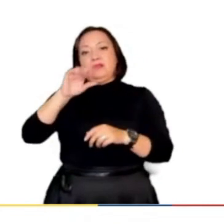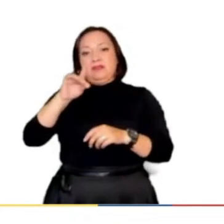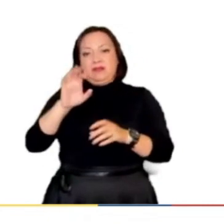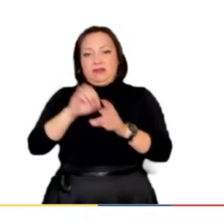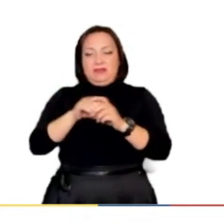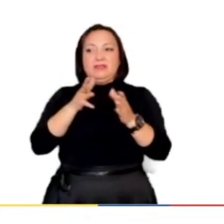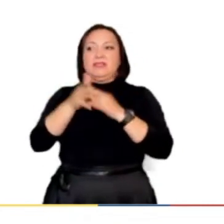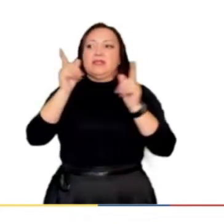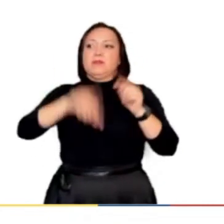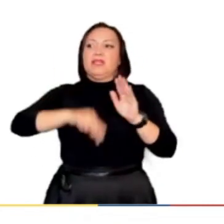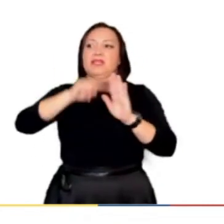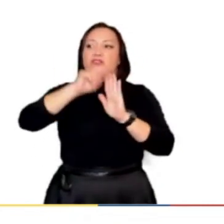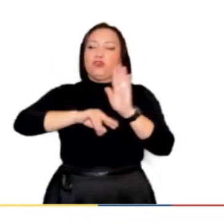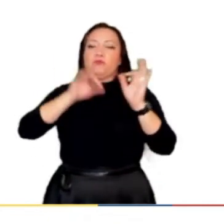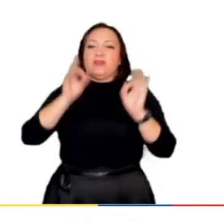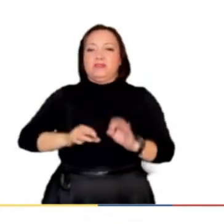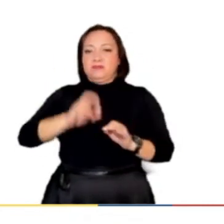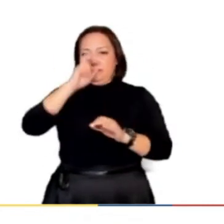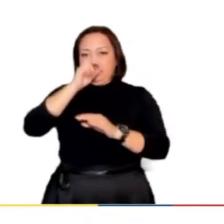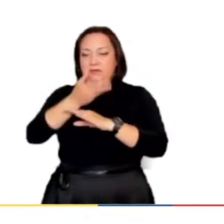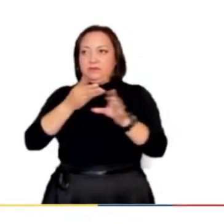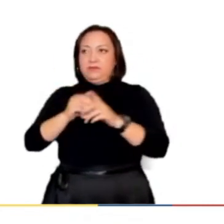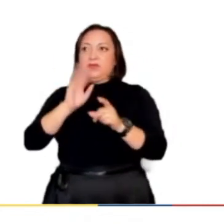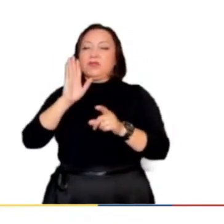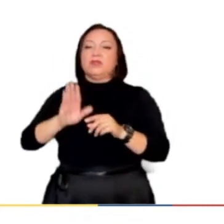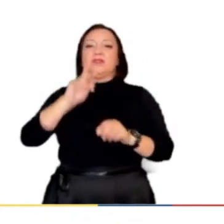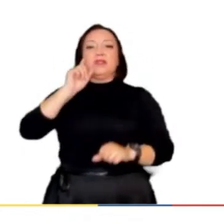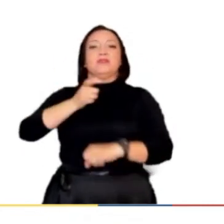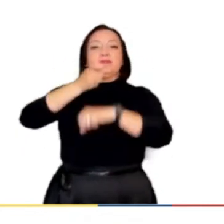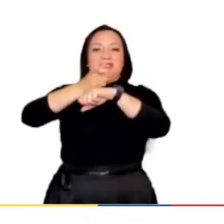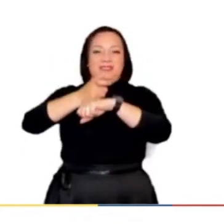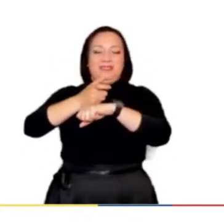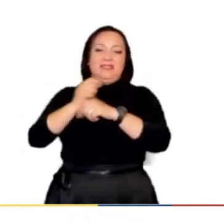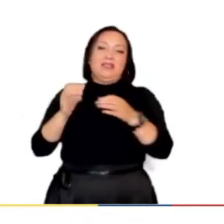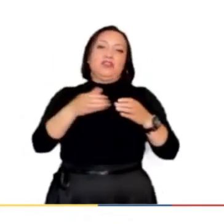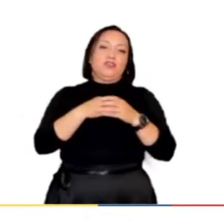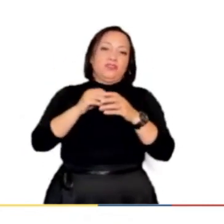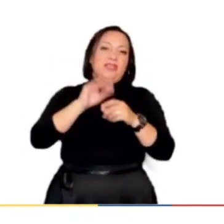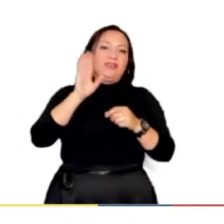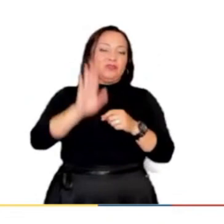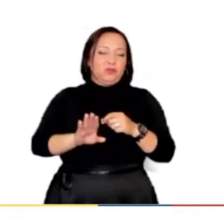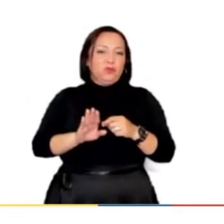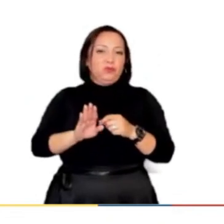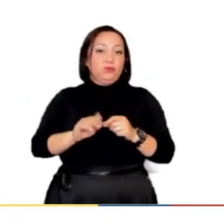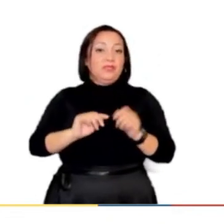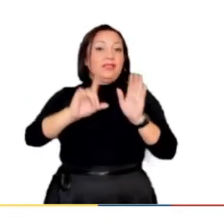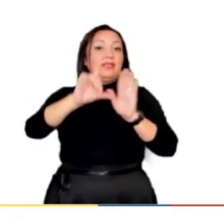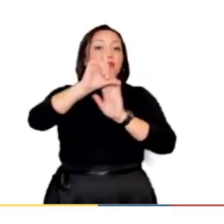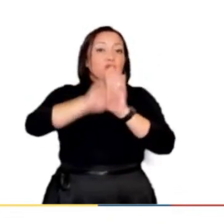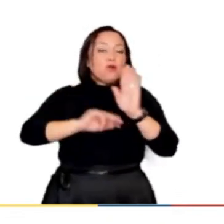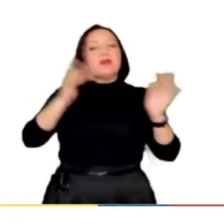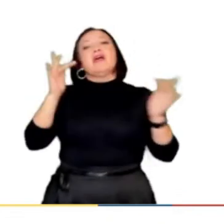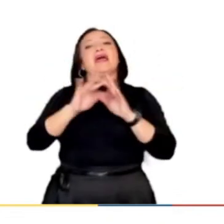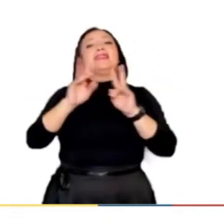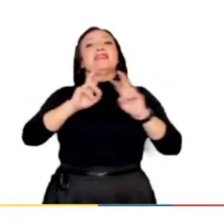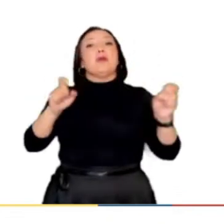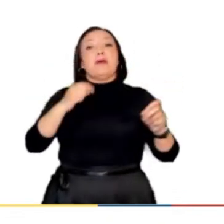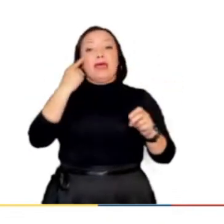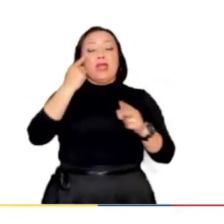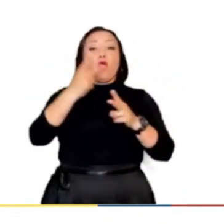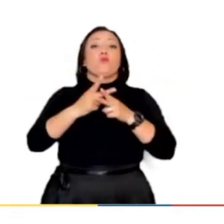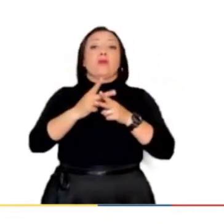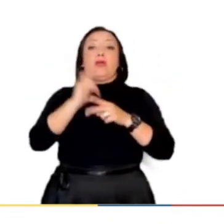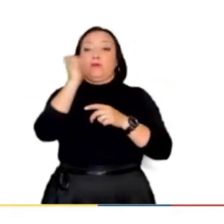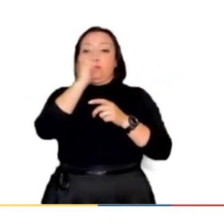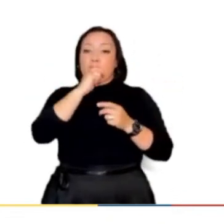las normas estrictas que pide la Superintendencia de Sociedades del cumplimiento de normas de lavado de activos. Un